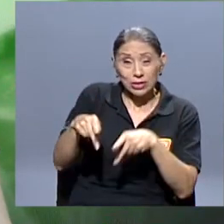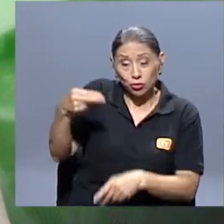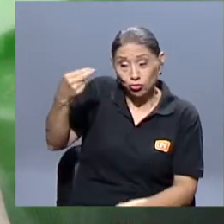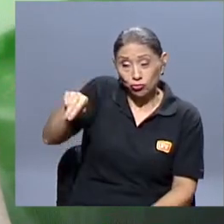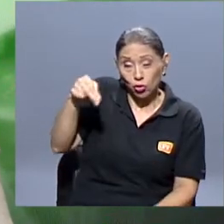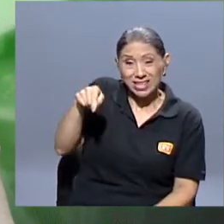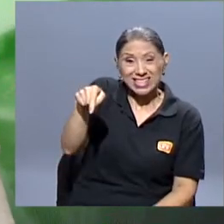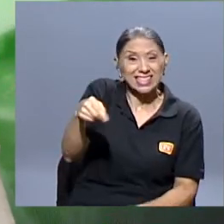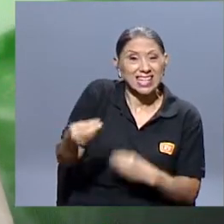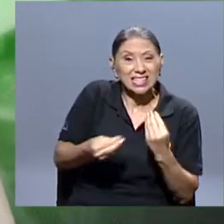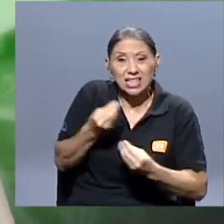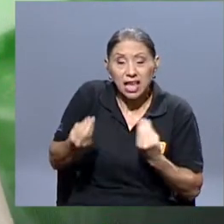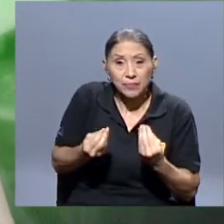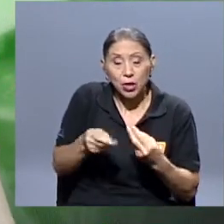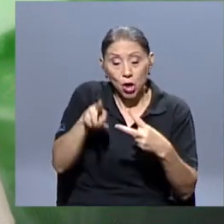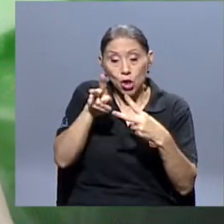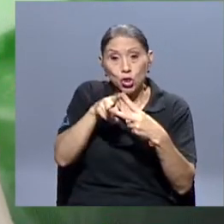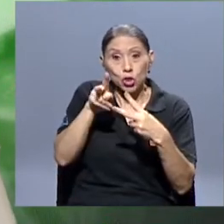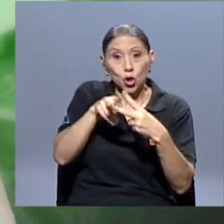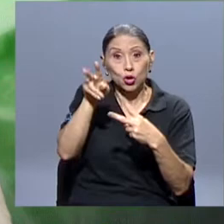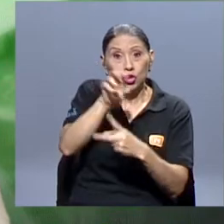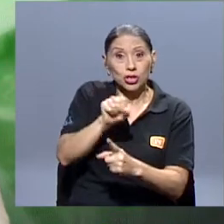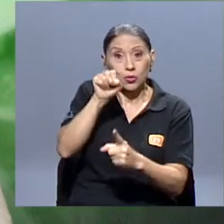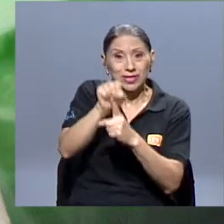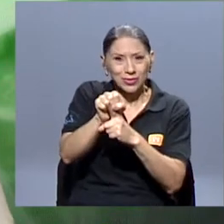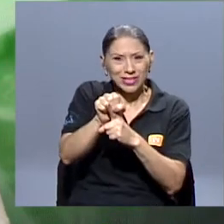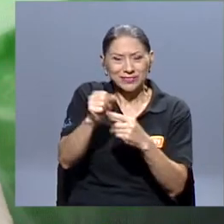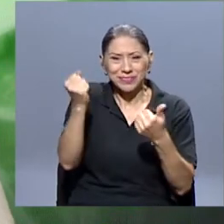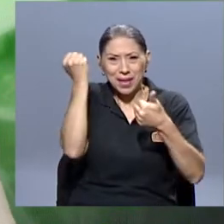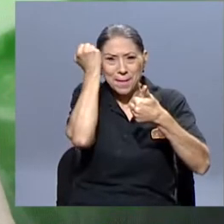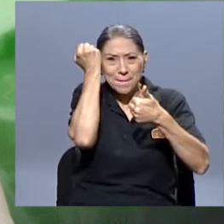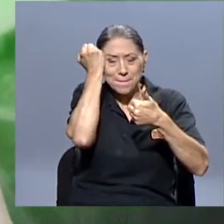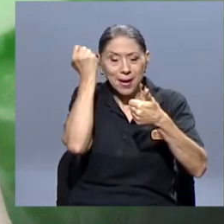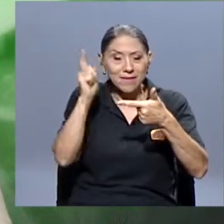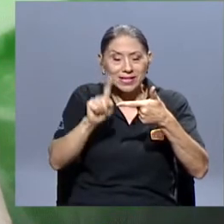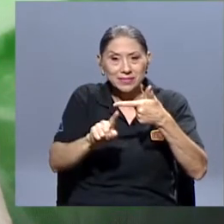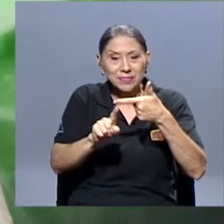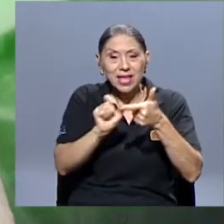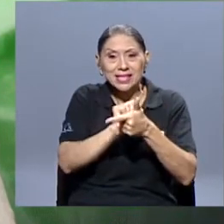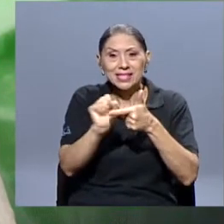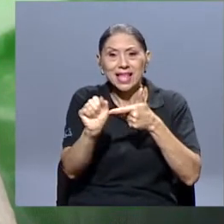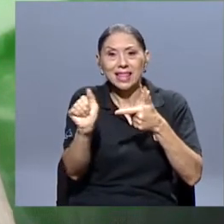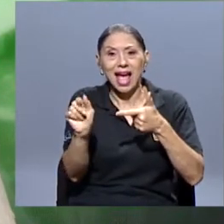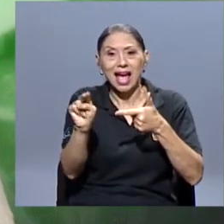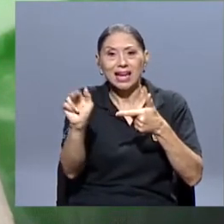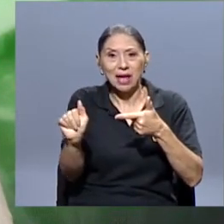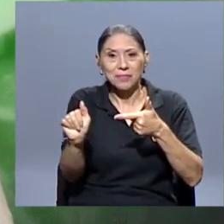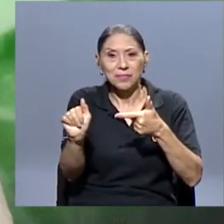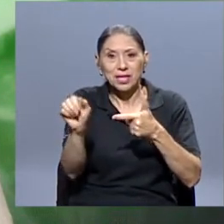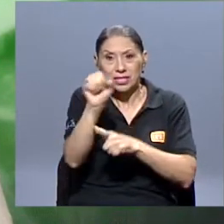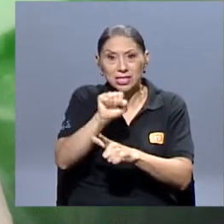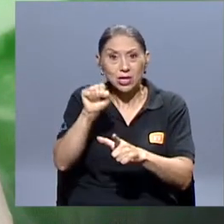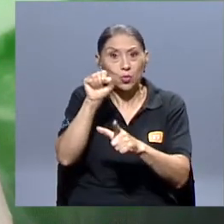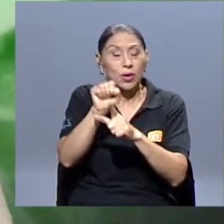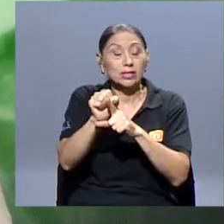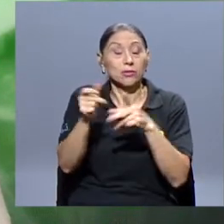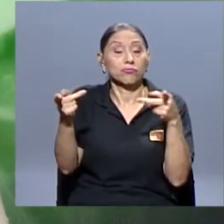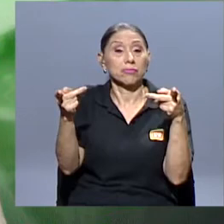más trascendentes fueron dos accidentes, uno que sucedió en Pavas y otro que sucedió en una zona de Santana. En estos dos